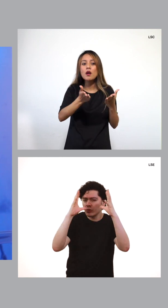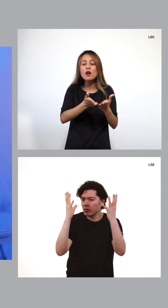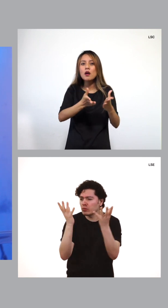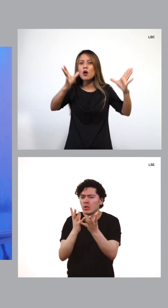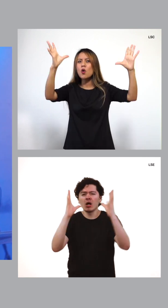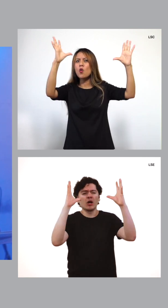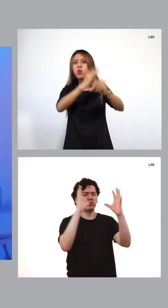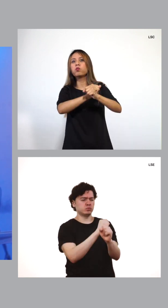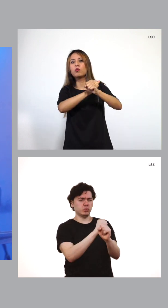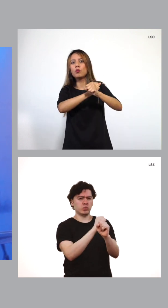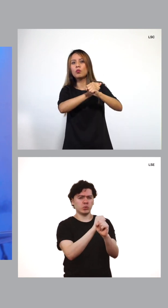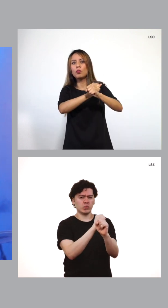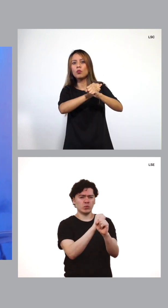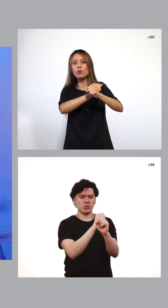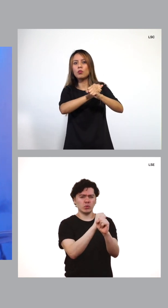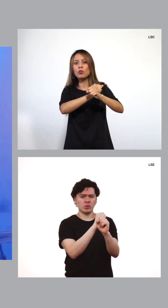y apagaron la luz del mundo.